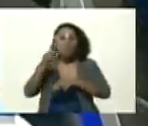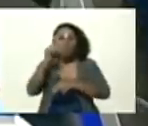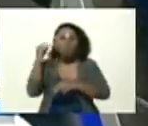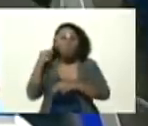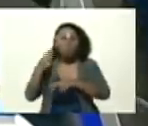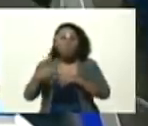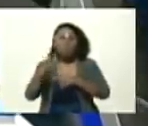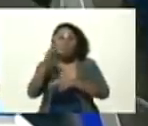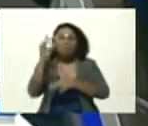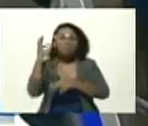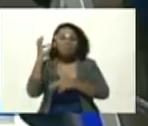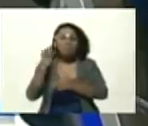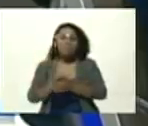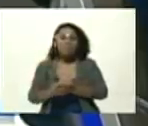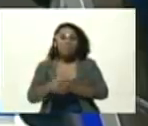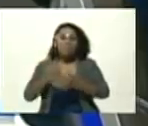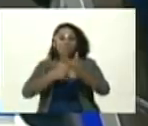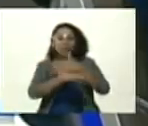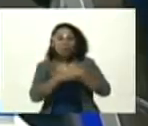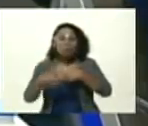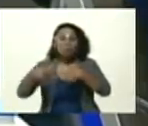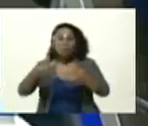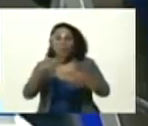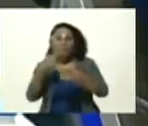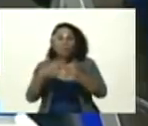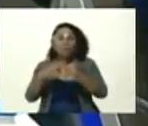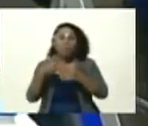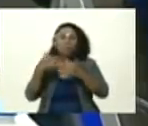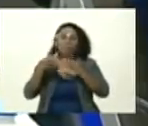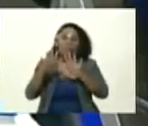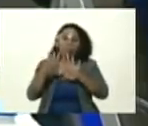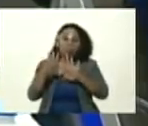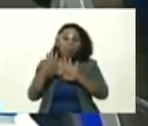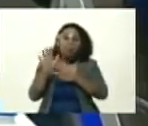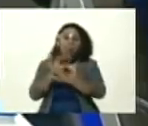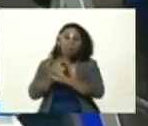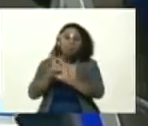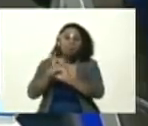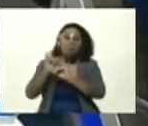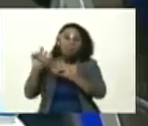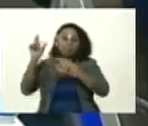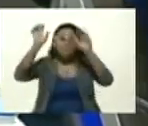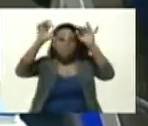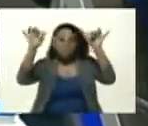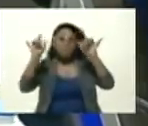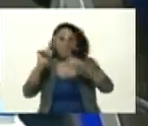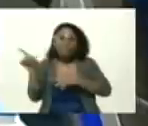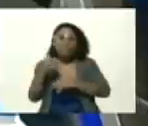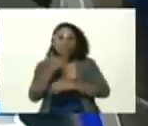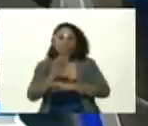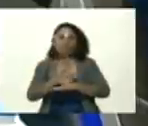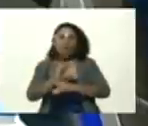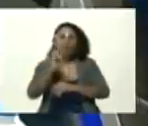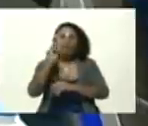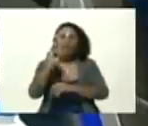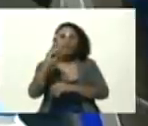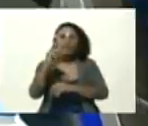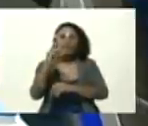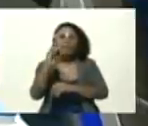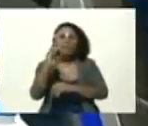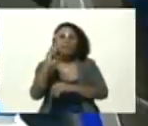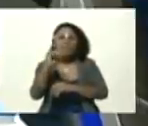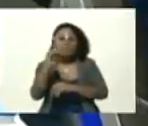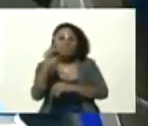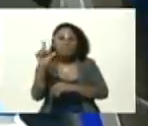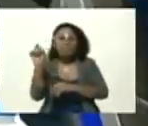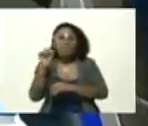nuestras niñas, saliendo de los sitios de riesgo mientras pasan estas ondas tropicales que ya el INAMED viene explicando.